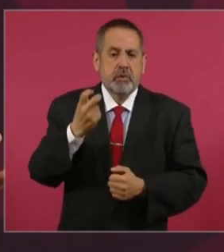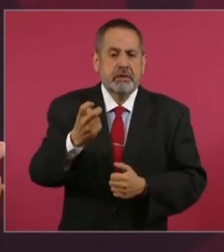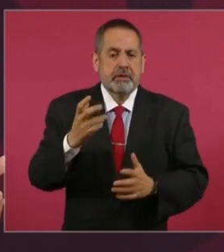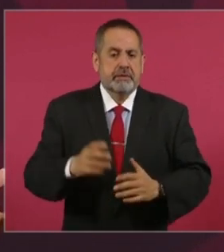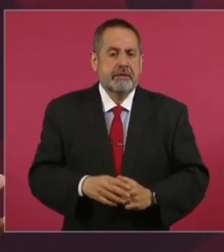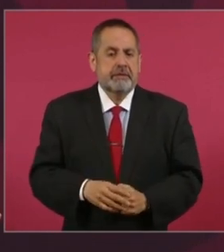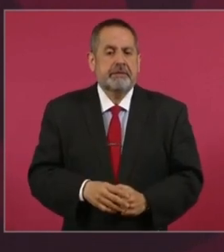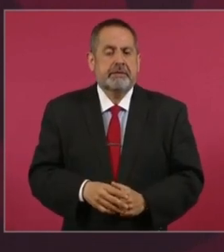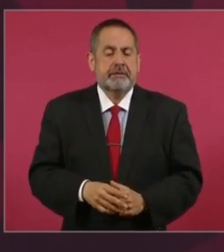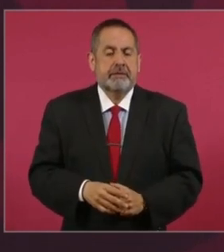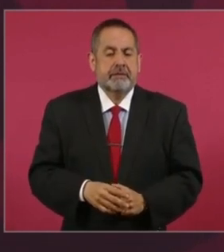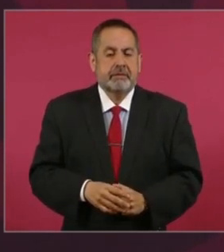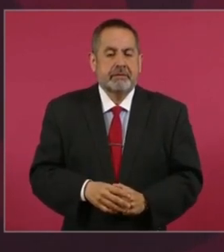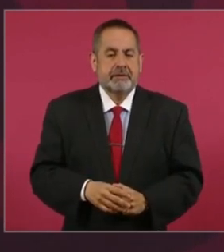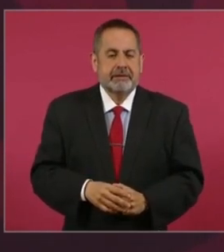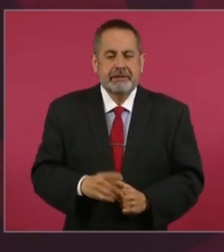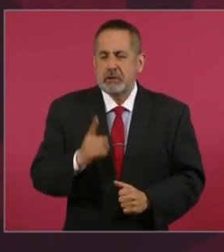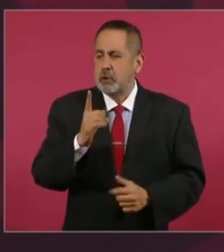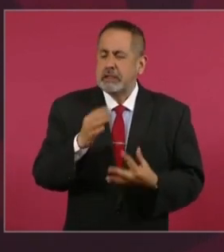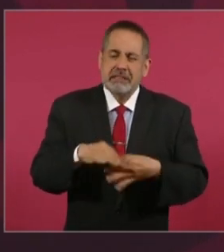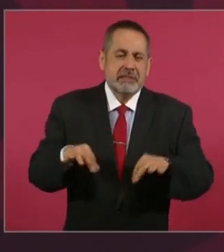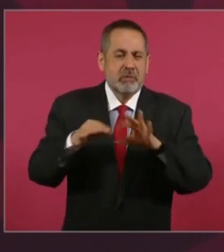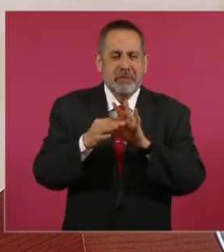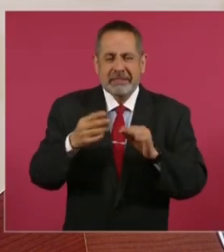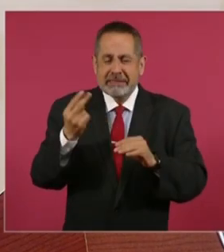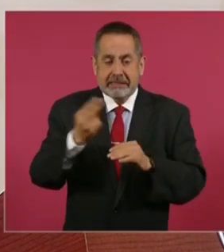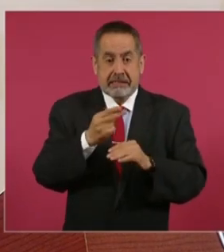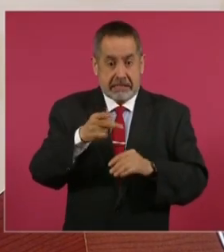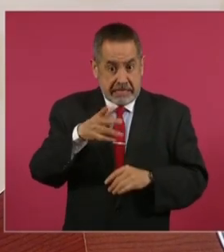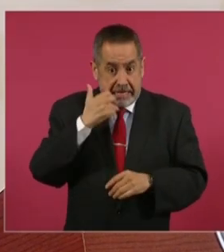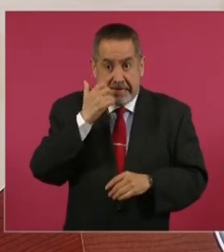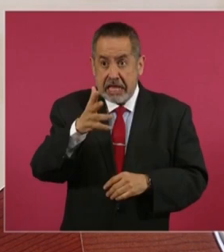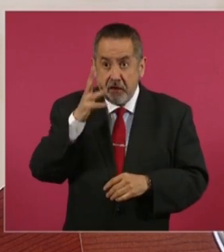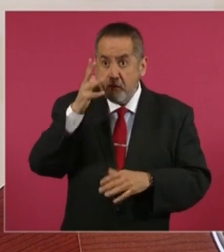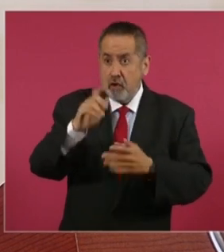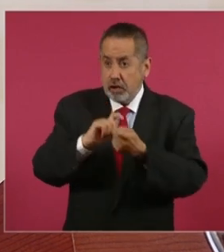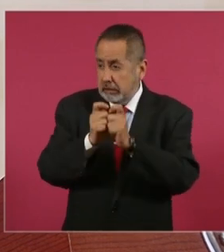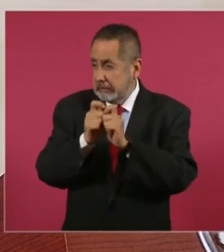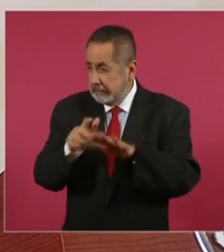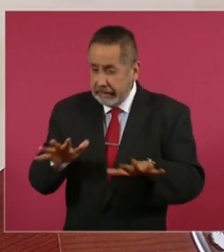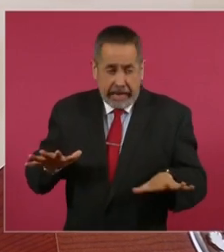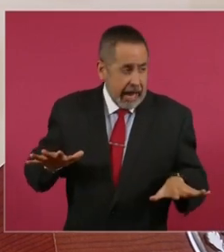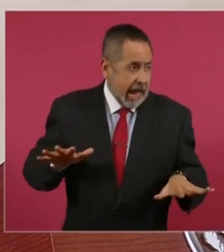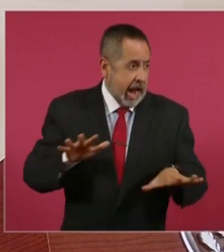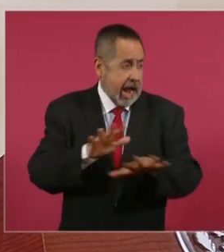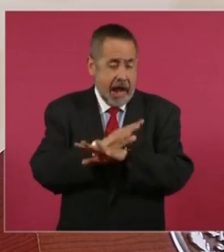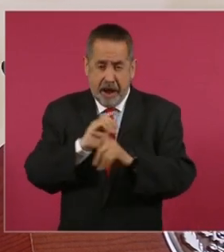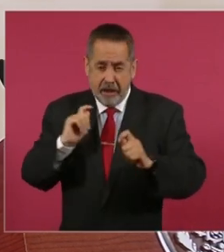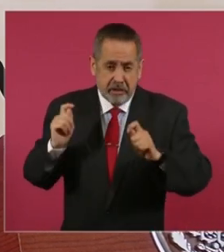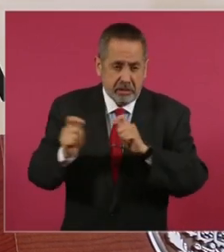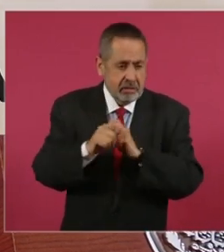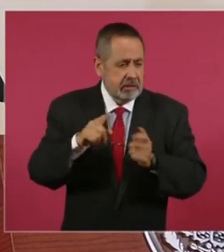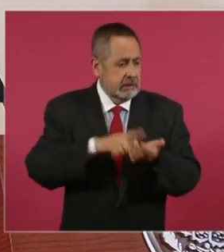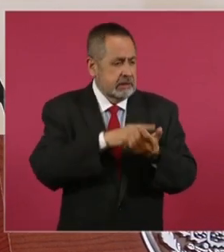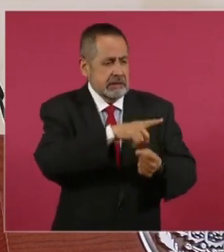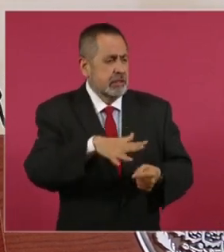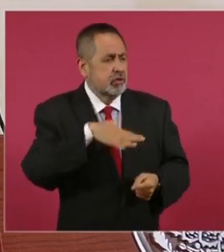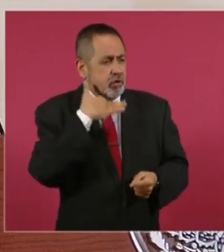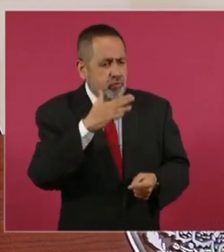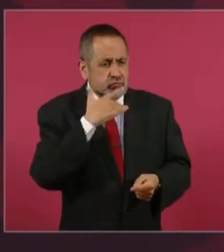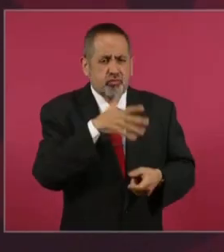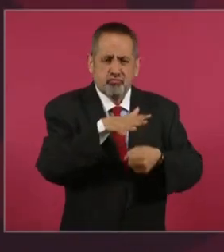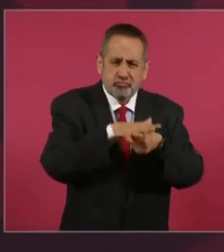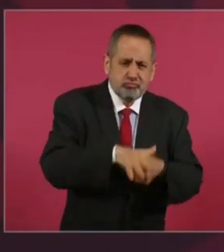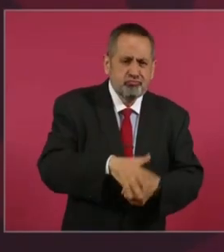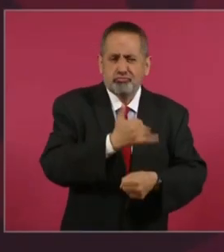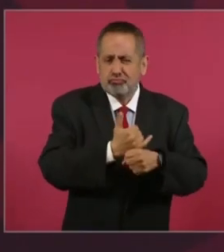es elemental, si uno quiere transformar una realidad de corrupción, de opresión,